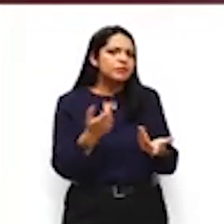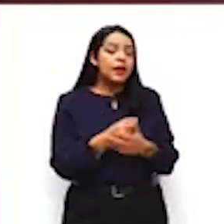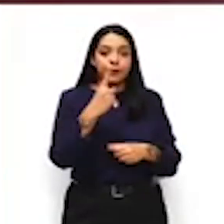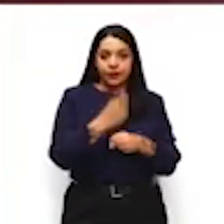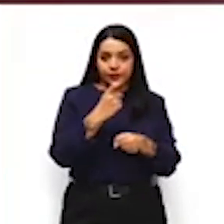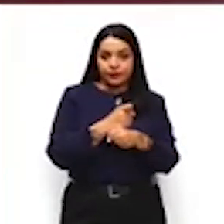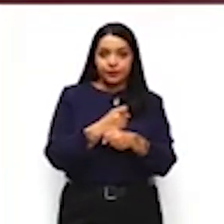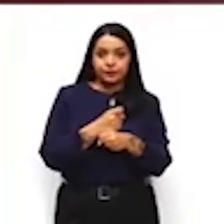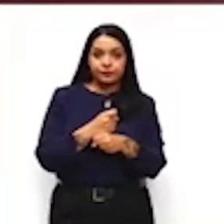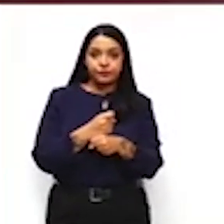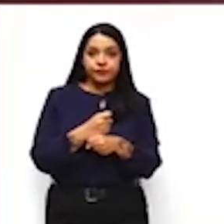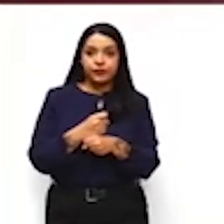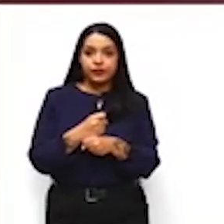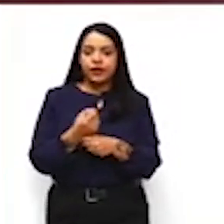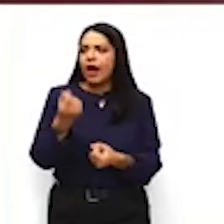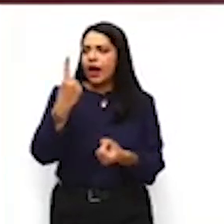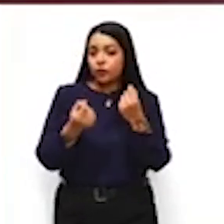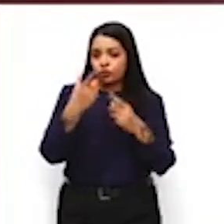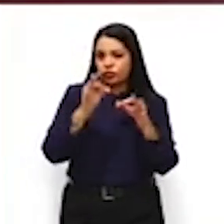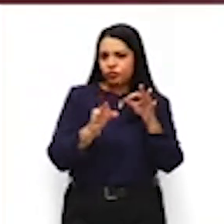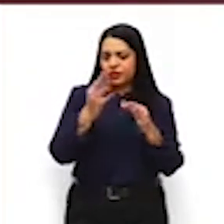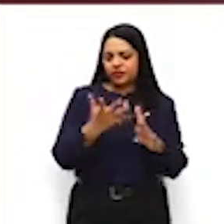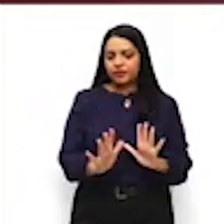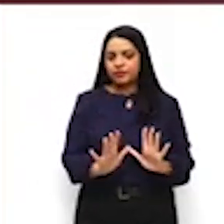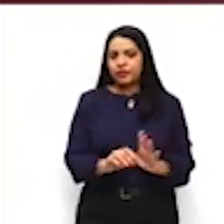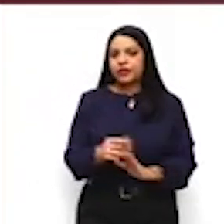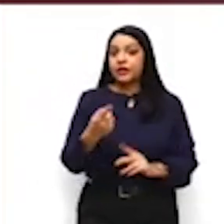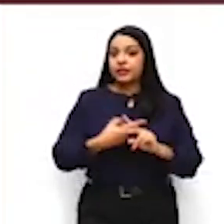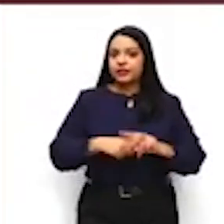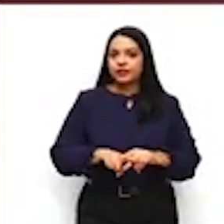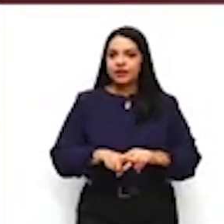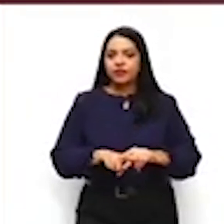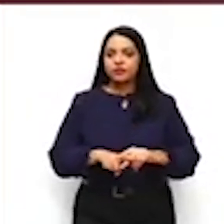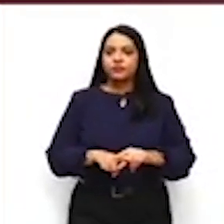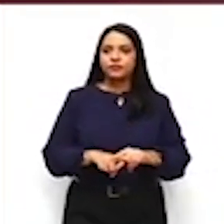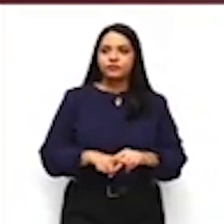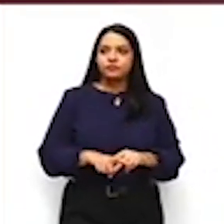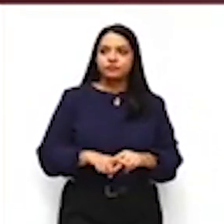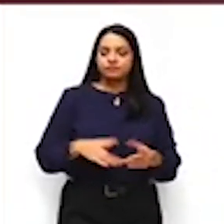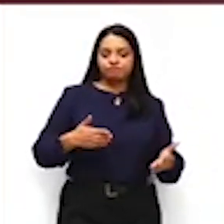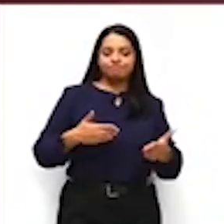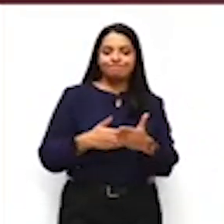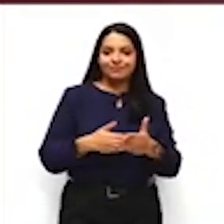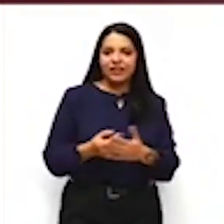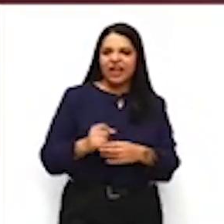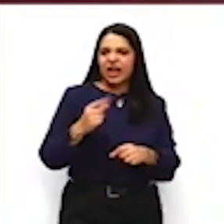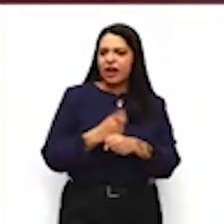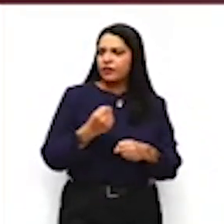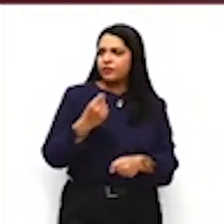Primero empezaron algunos jueces y empezaron a interponer una cosa